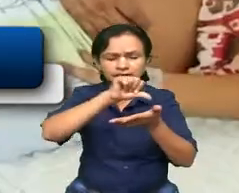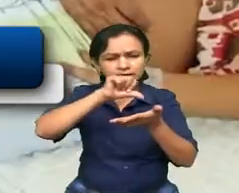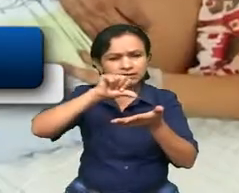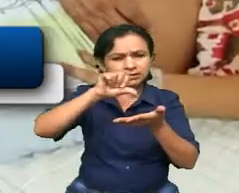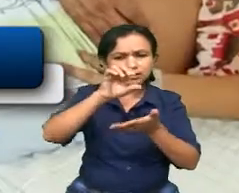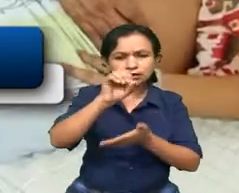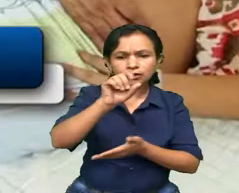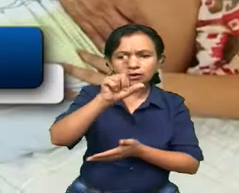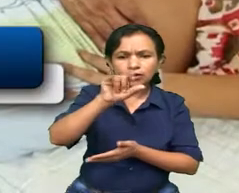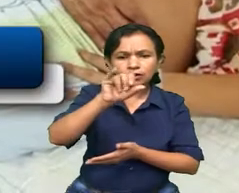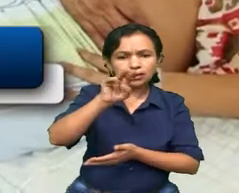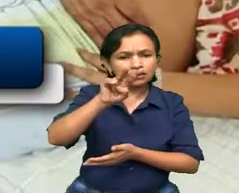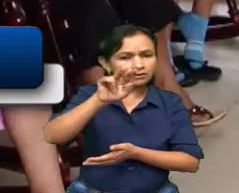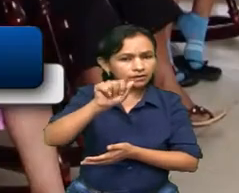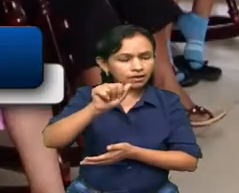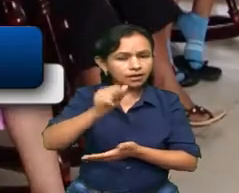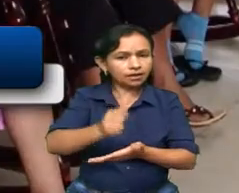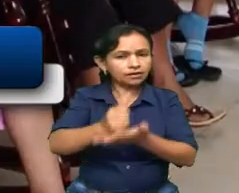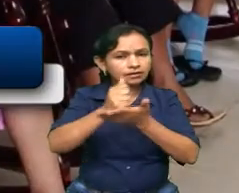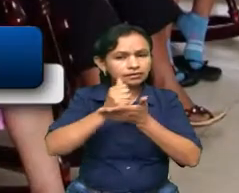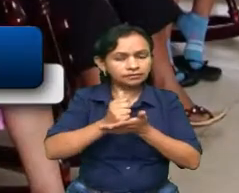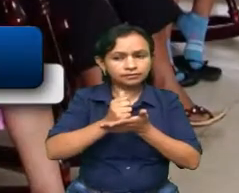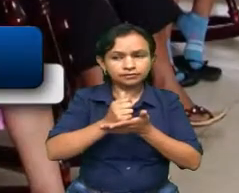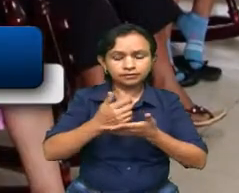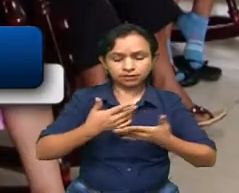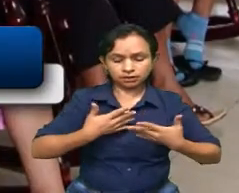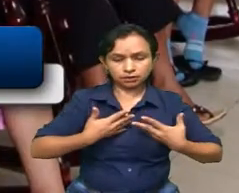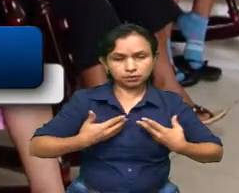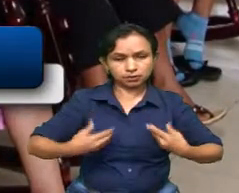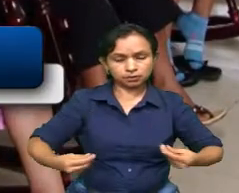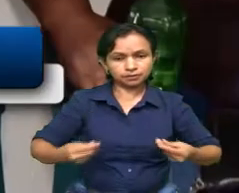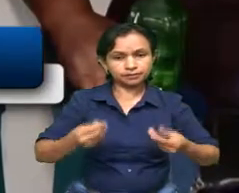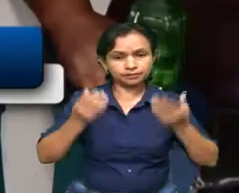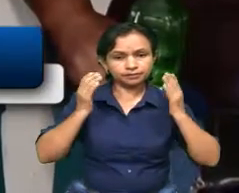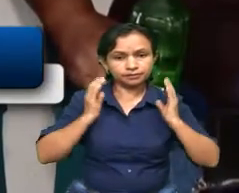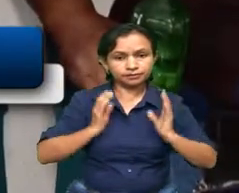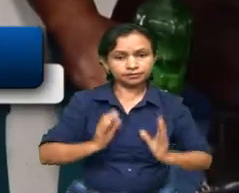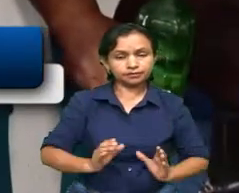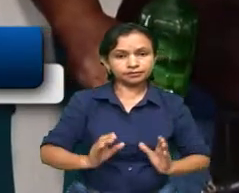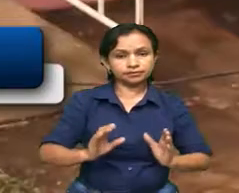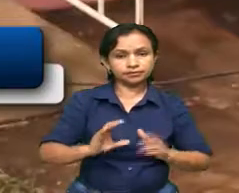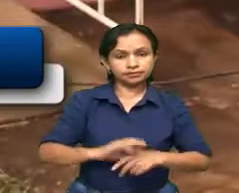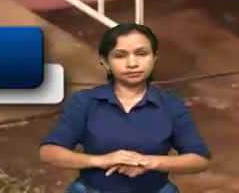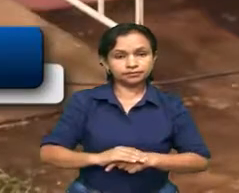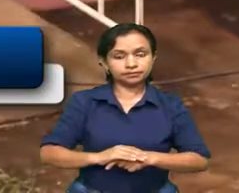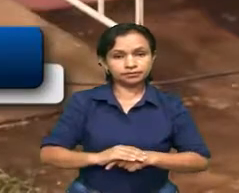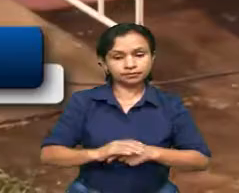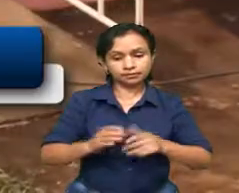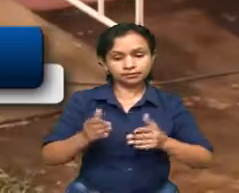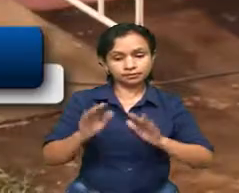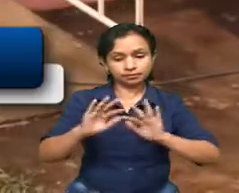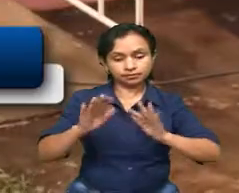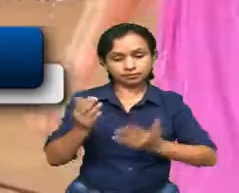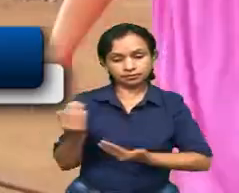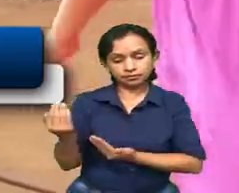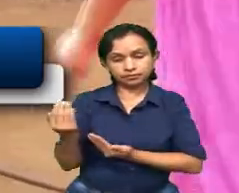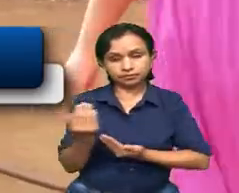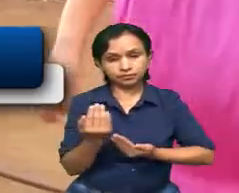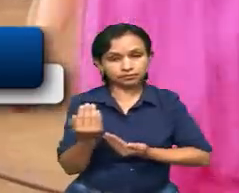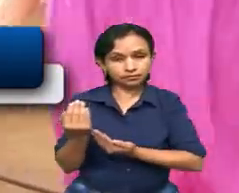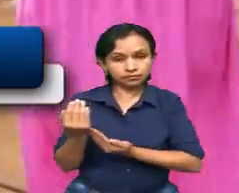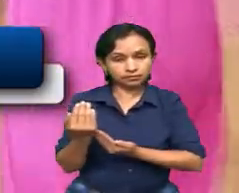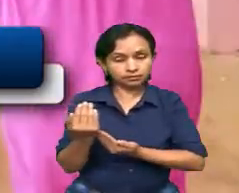El aceite de oliva ayuda a depurar, en este caso, de la etapa del puerperio.